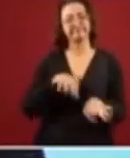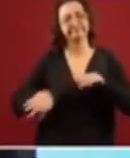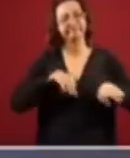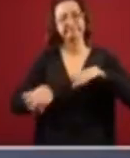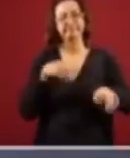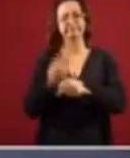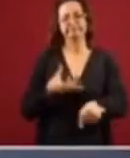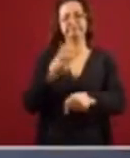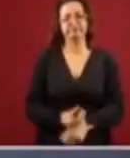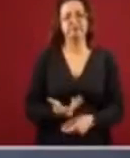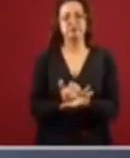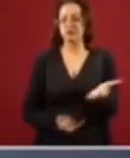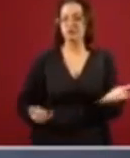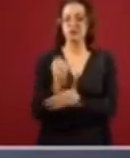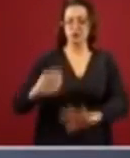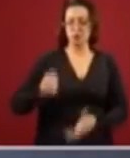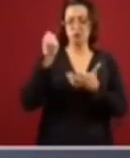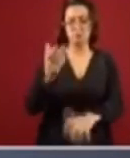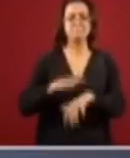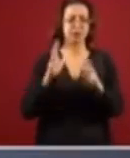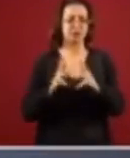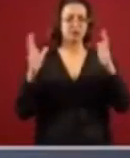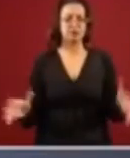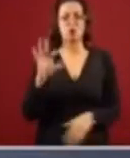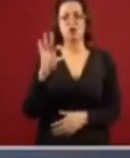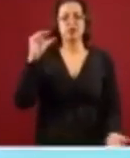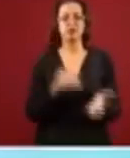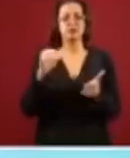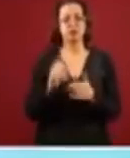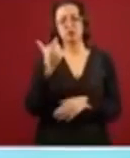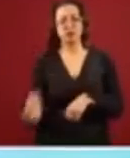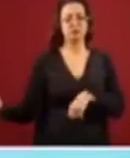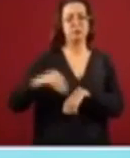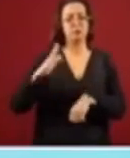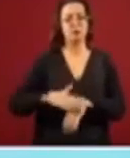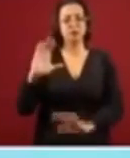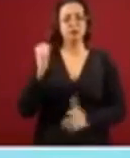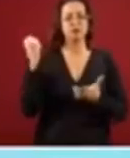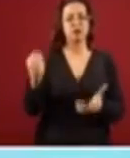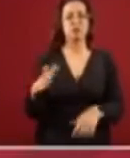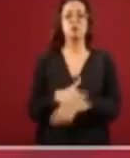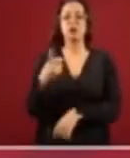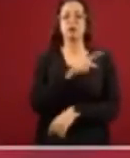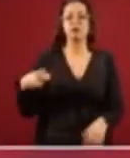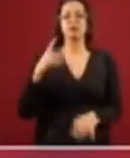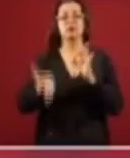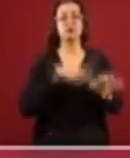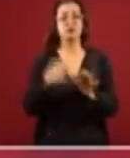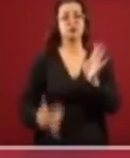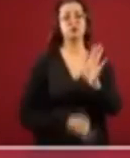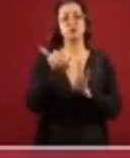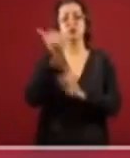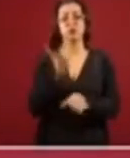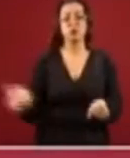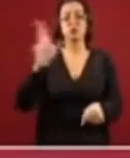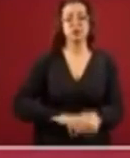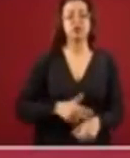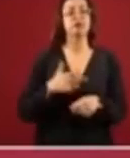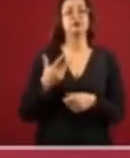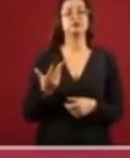decidió ampliar el presupuesto con ese propósito en 40 mil millones de pesos. Tenemos que terminar hospitales. Estamos